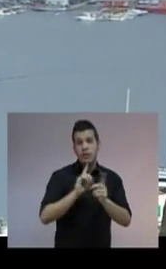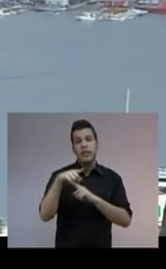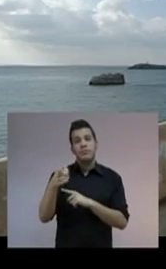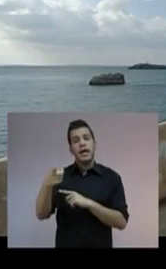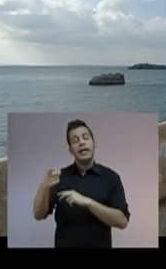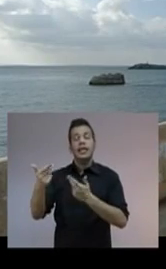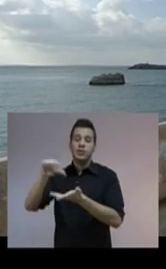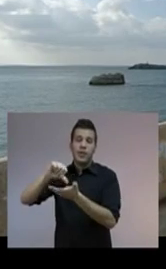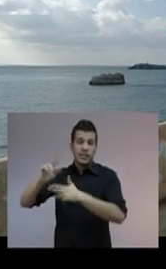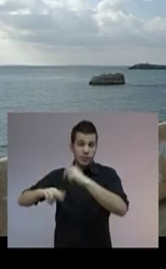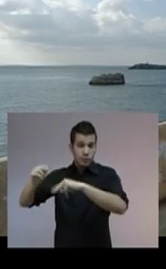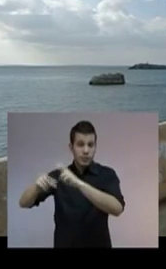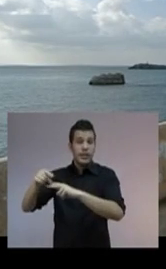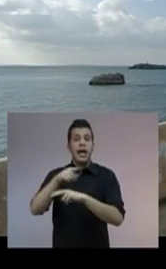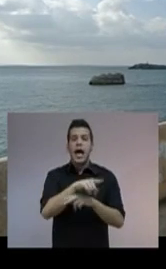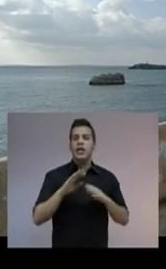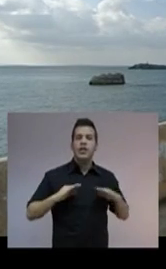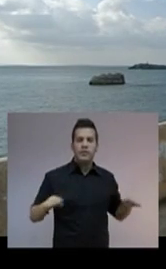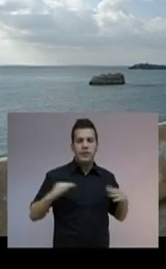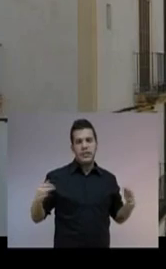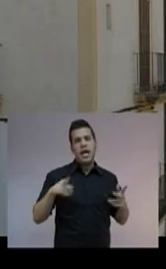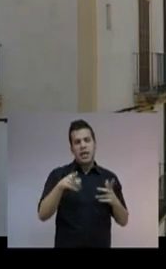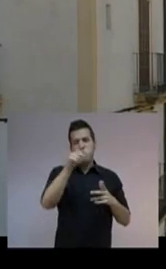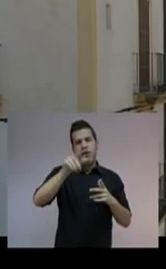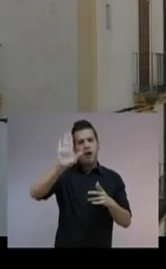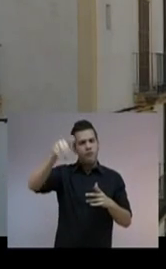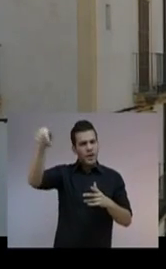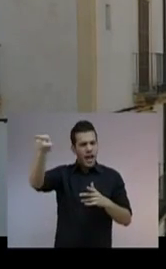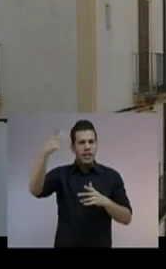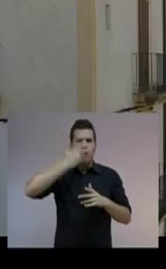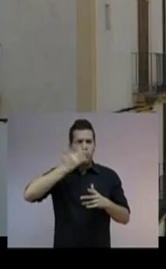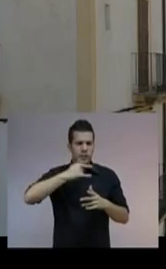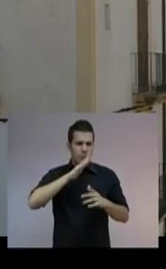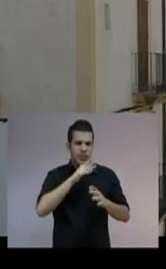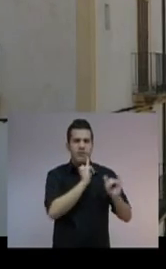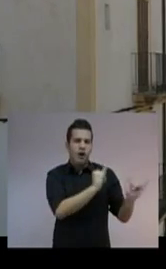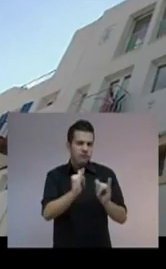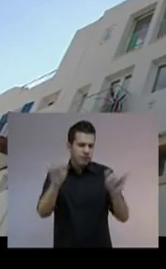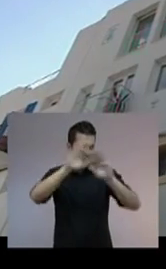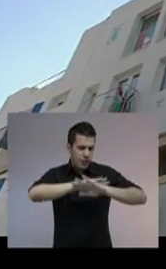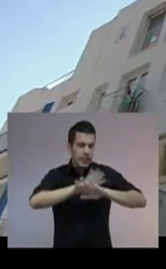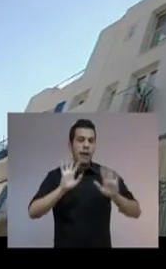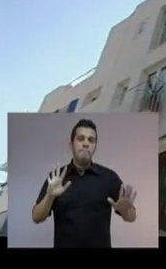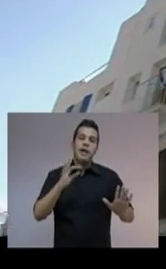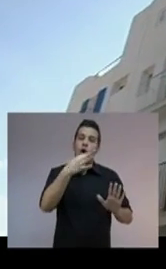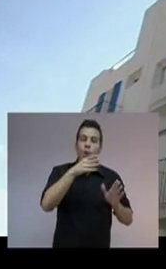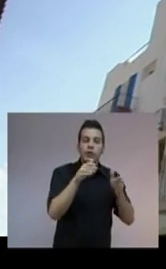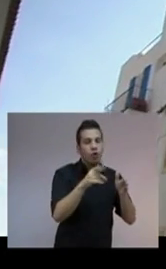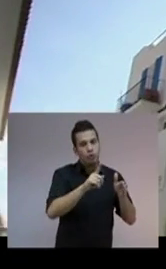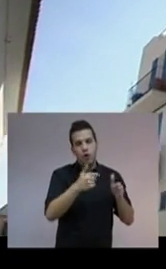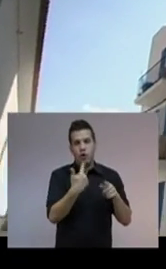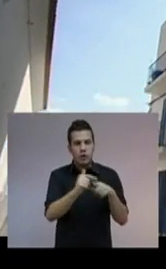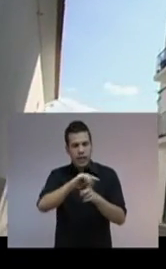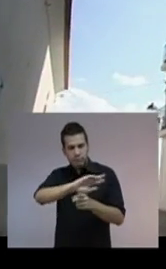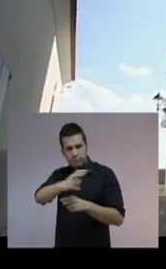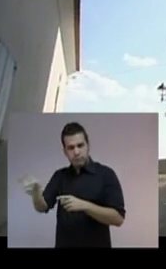ciudad. Ibiza es muy conocida internacionalmente por su marcha nocturna, pero no es lo único que tiene que ofrecer la ciudad. Está declarada Patrimonio